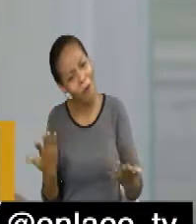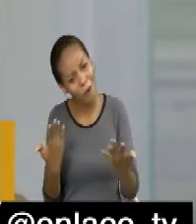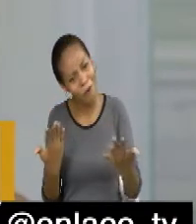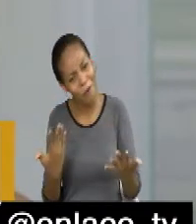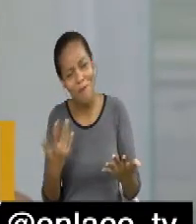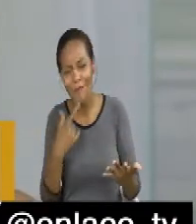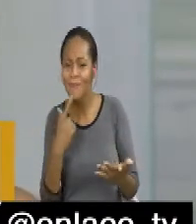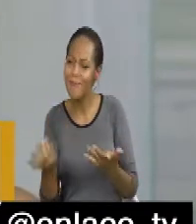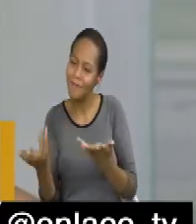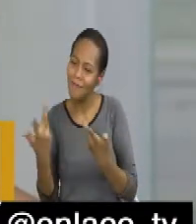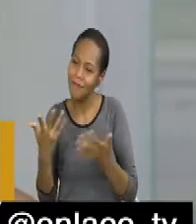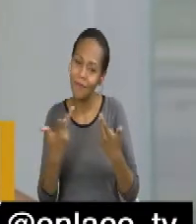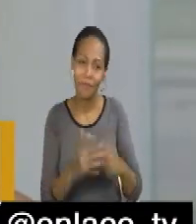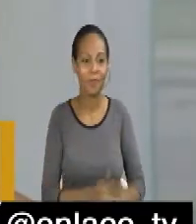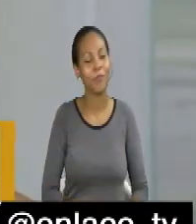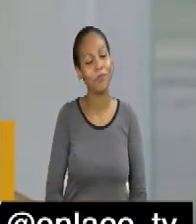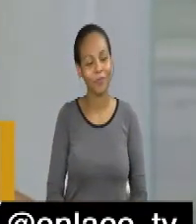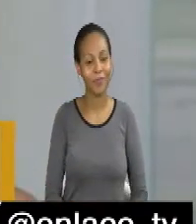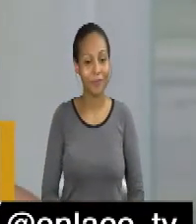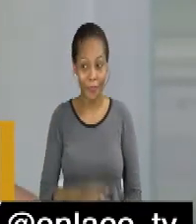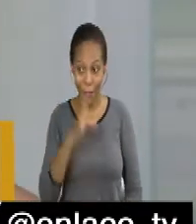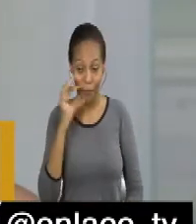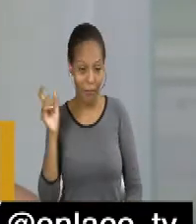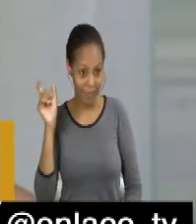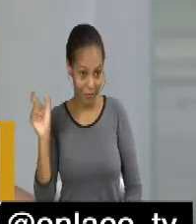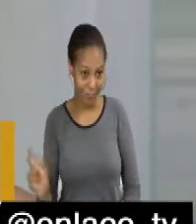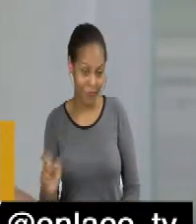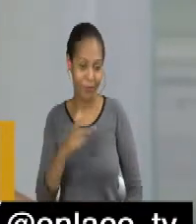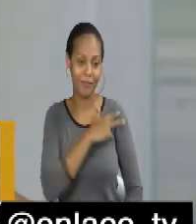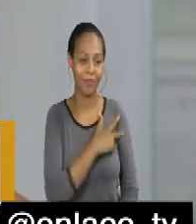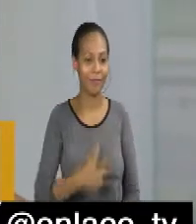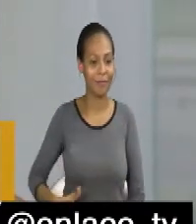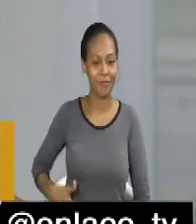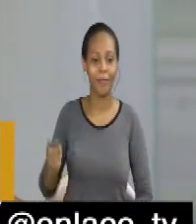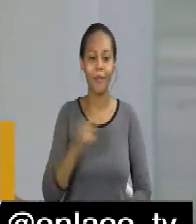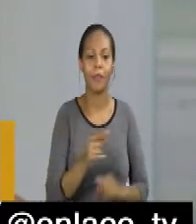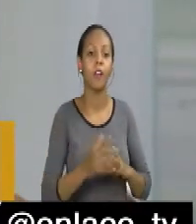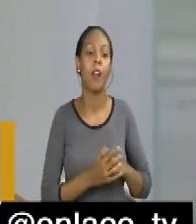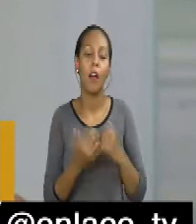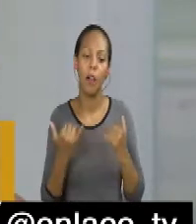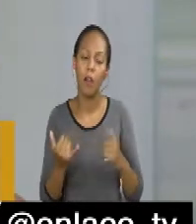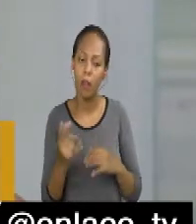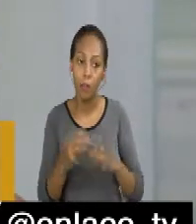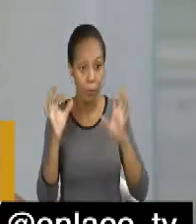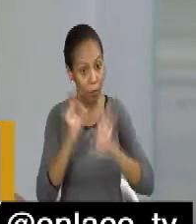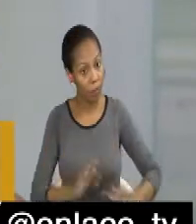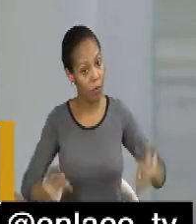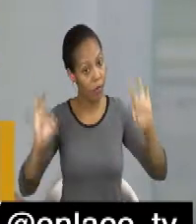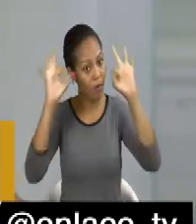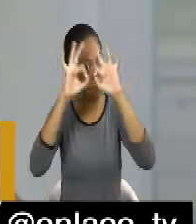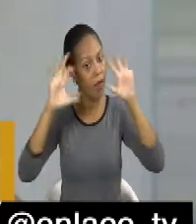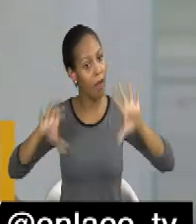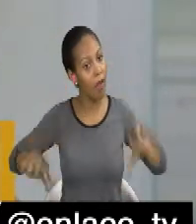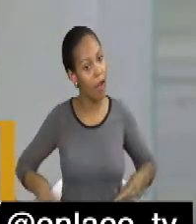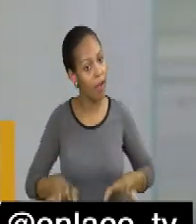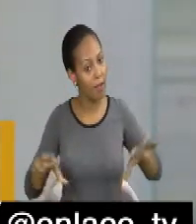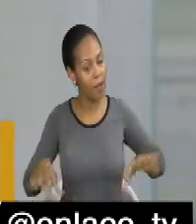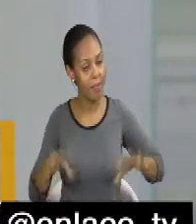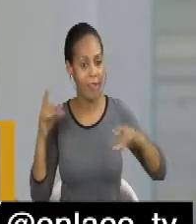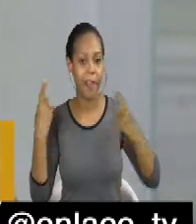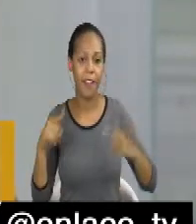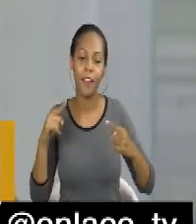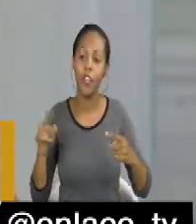señor personero, pues hemos concretado una actividad bien importante, que es la reunión de todos